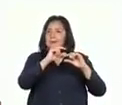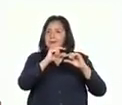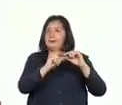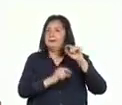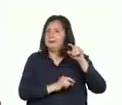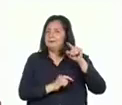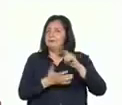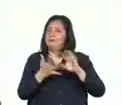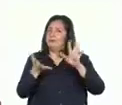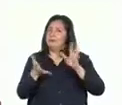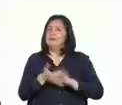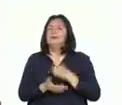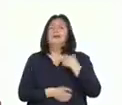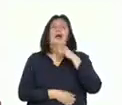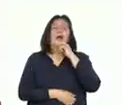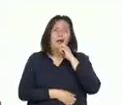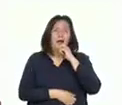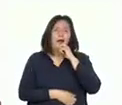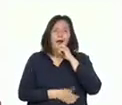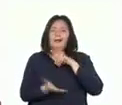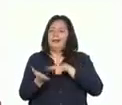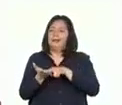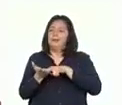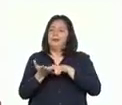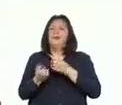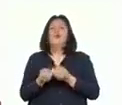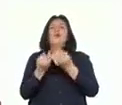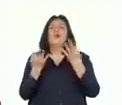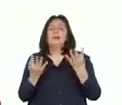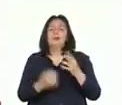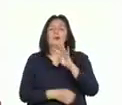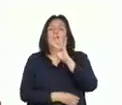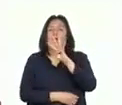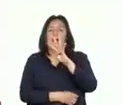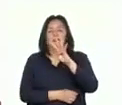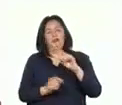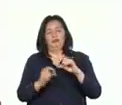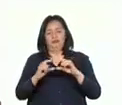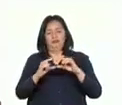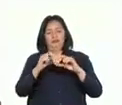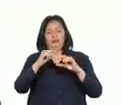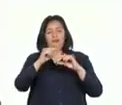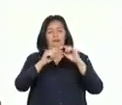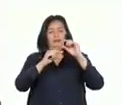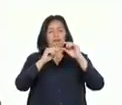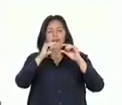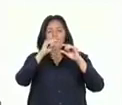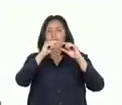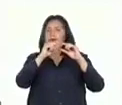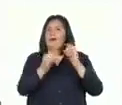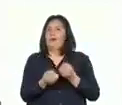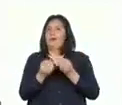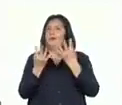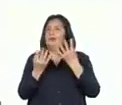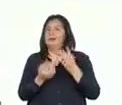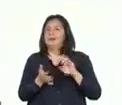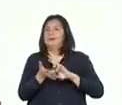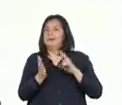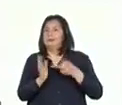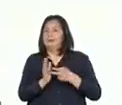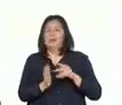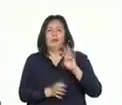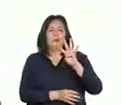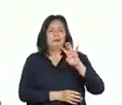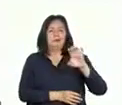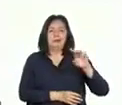esta forma llegaron a la conclusión que el borrador medía 4 cuadraditos de alto, es decir, 4